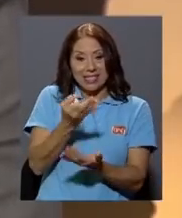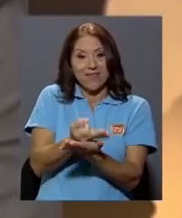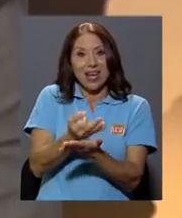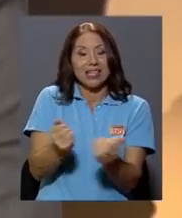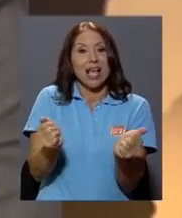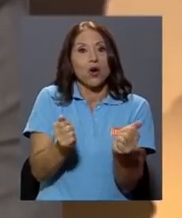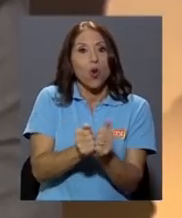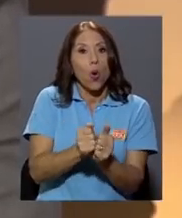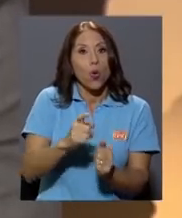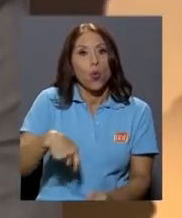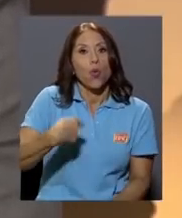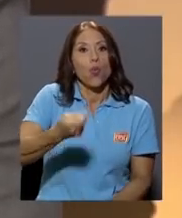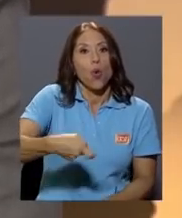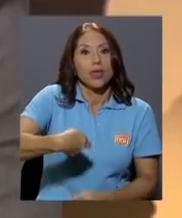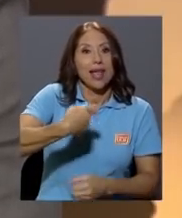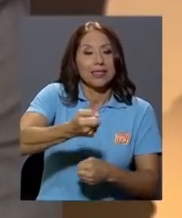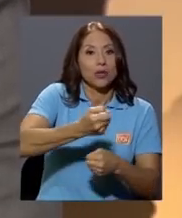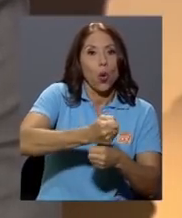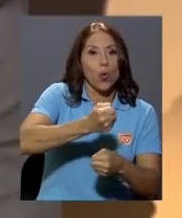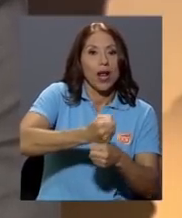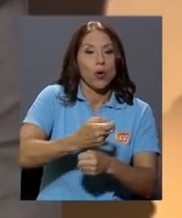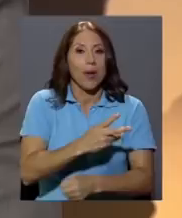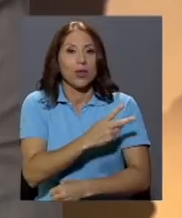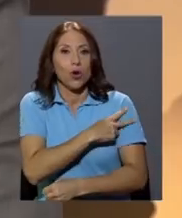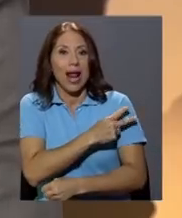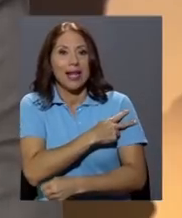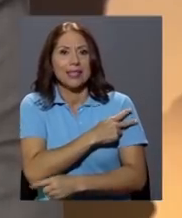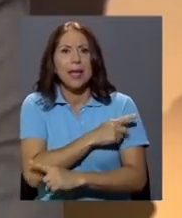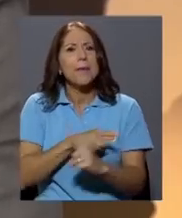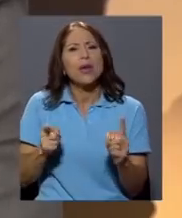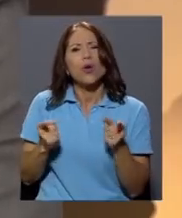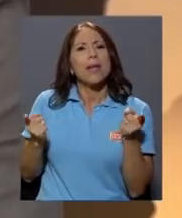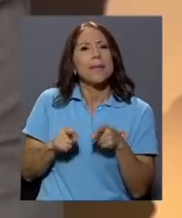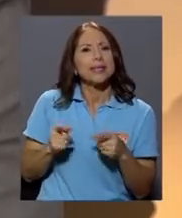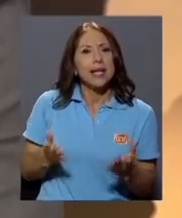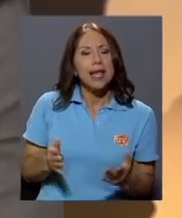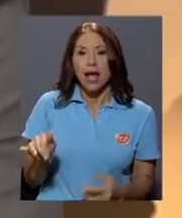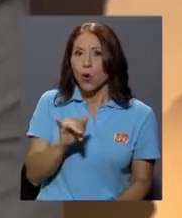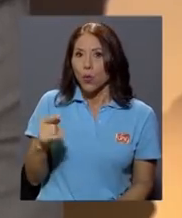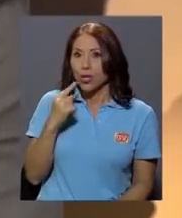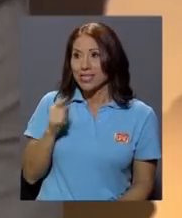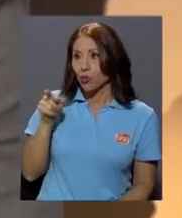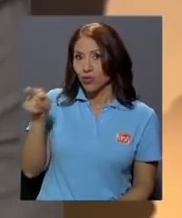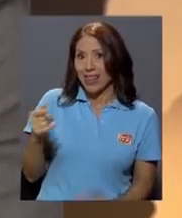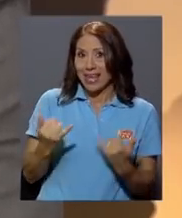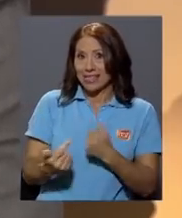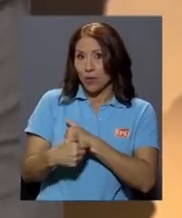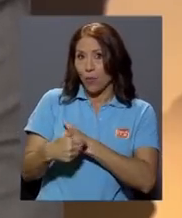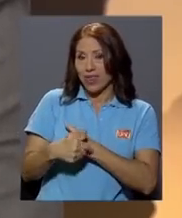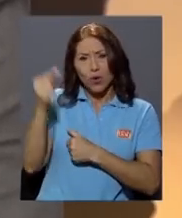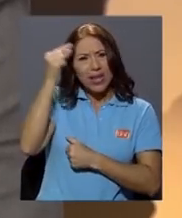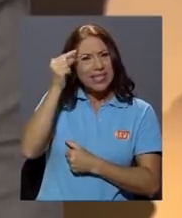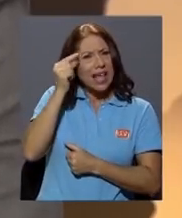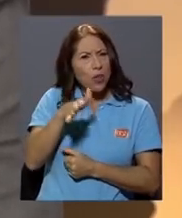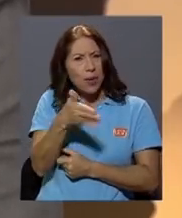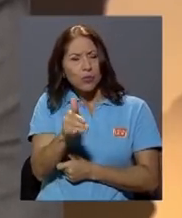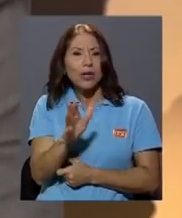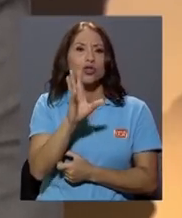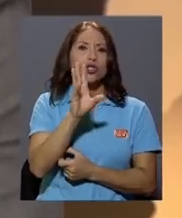obrero patronales. Bueno, ¿qué pasaría entonces? Como lo señalaba usted, en este momento el Estado invierte alrededor